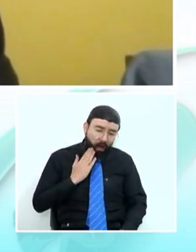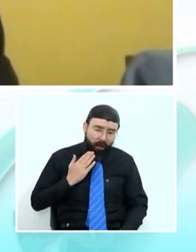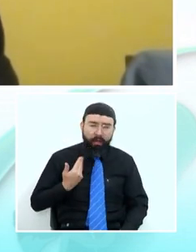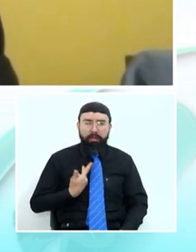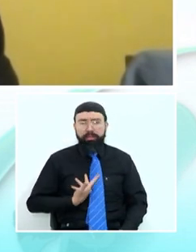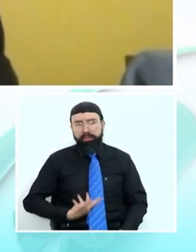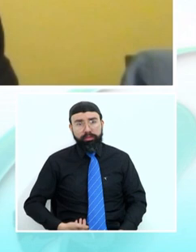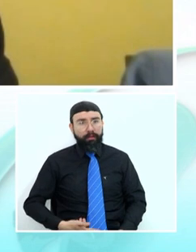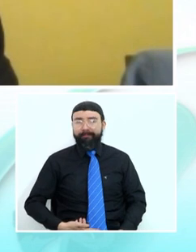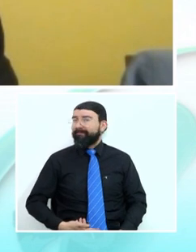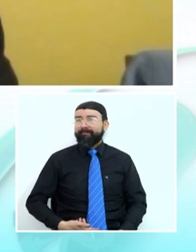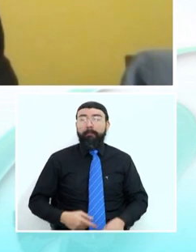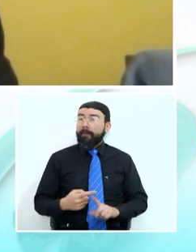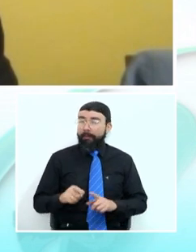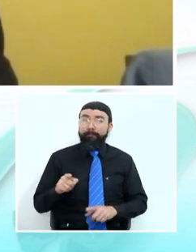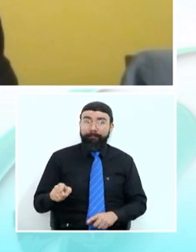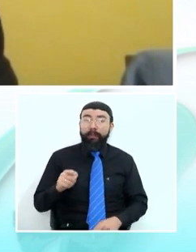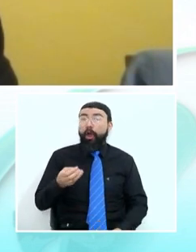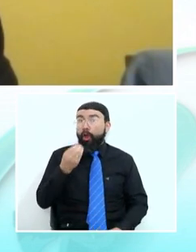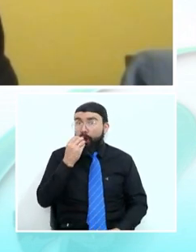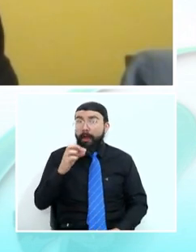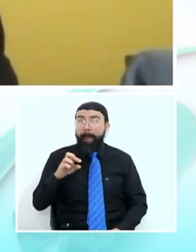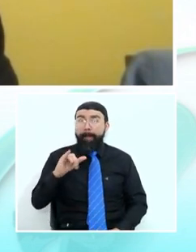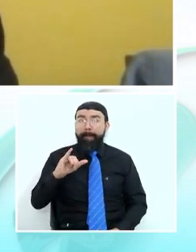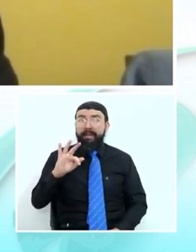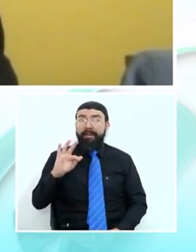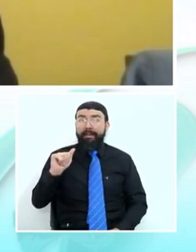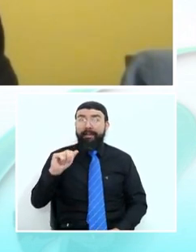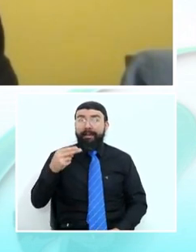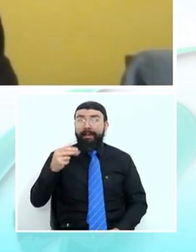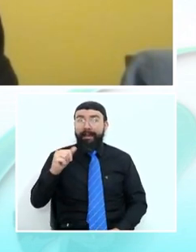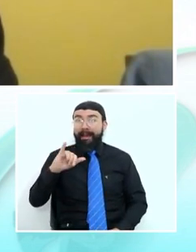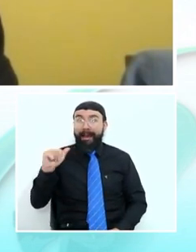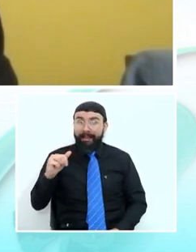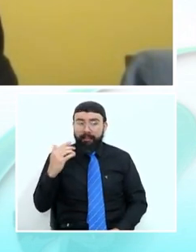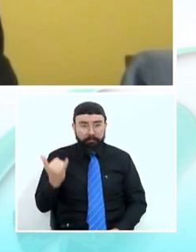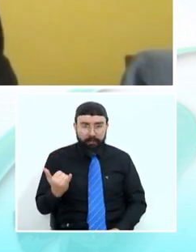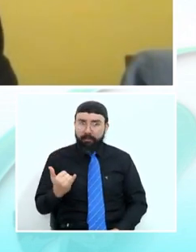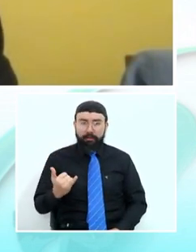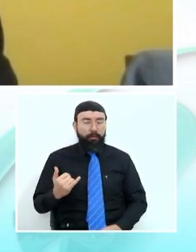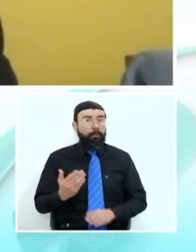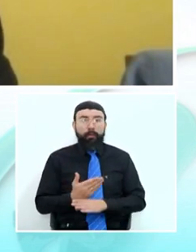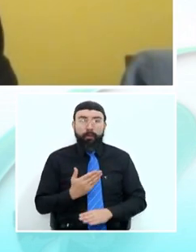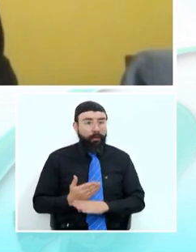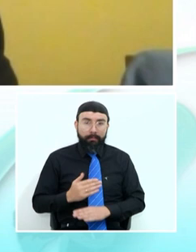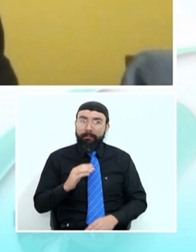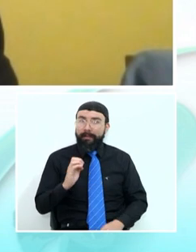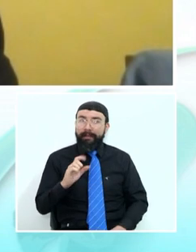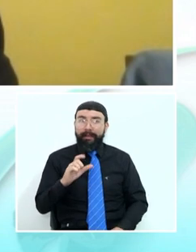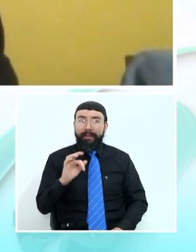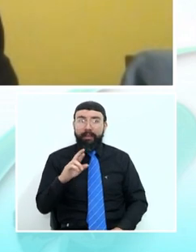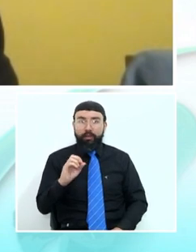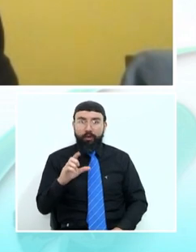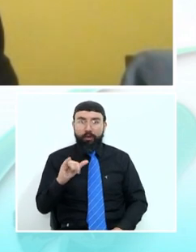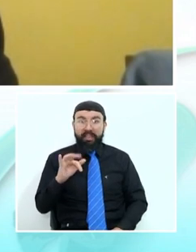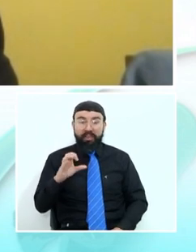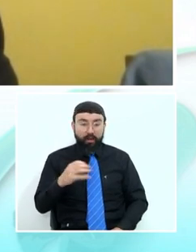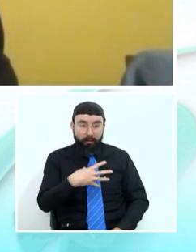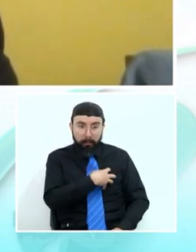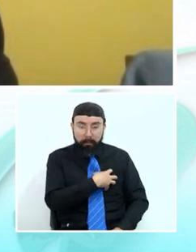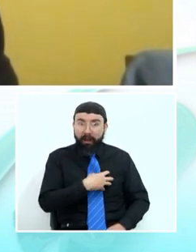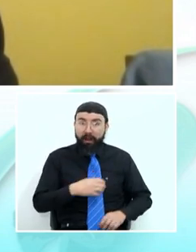no arrastra los electrolitos que son los que producen daños posteriores al corazón. Y por otro lado,